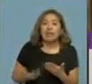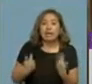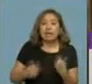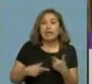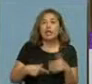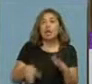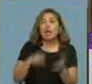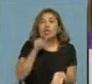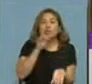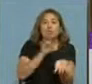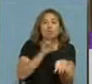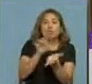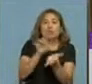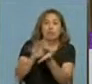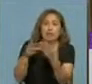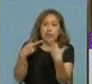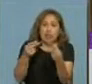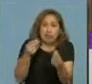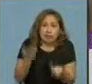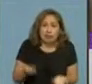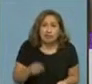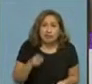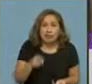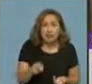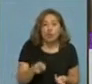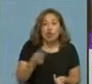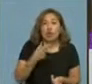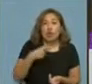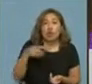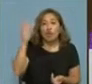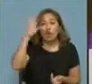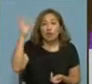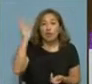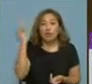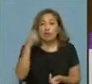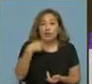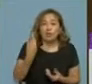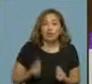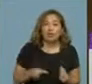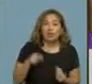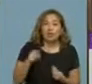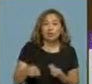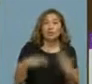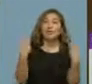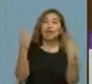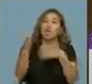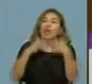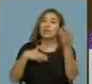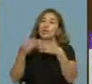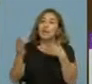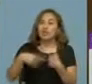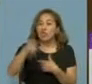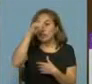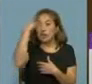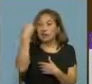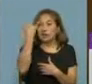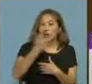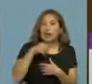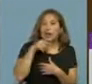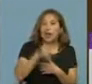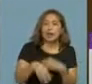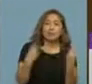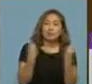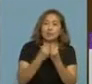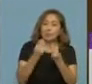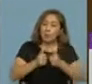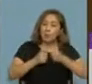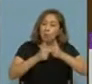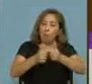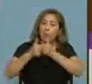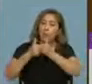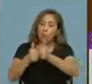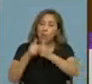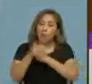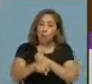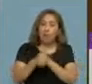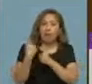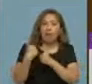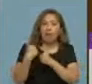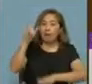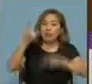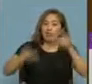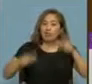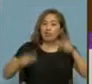sea xenofóbico, ni mucho menos. Creo que sí, a través del gran debate nacional, donde hubo un apoyo masivo de todo el país a esta